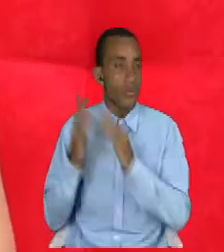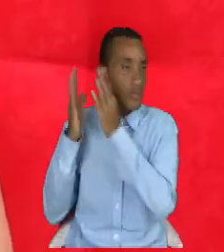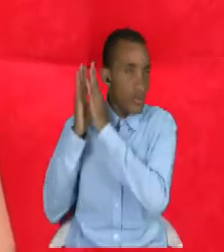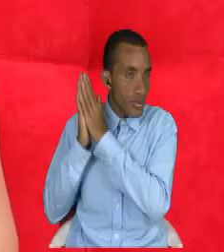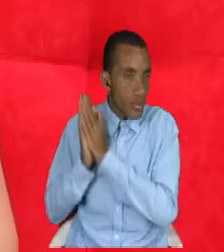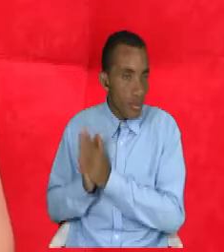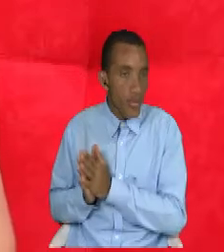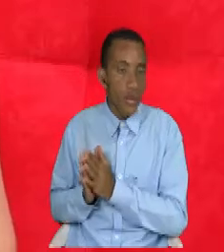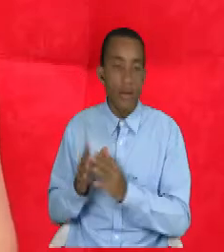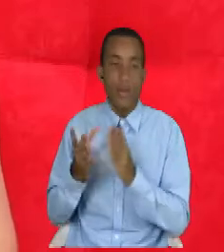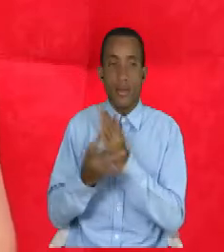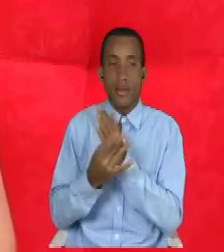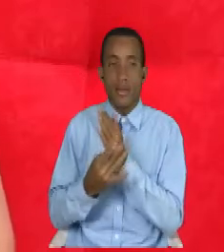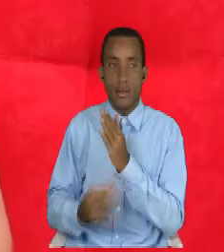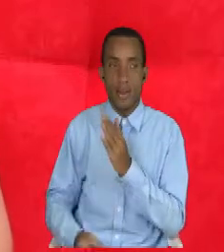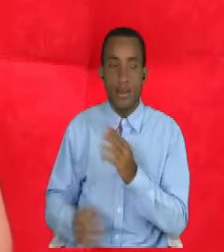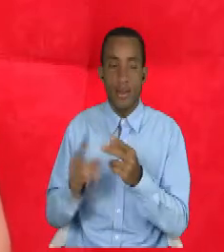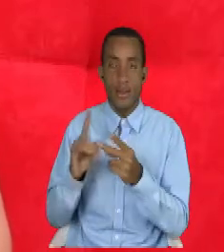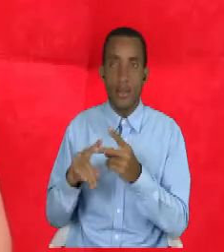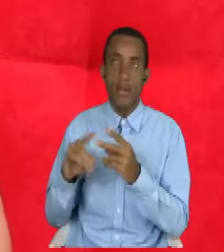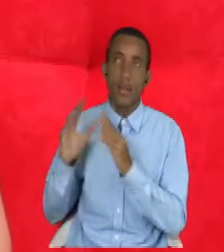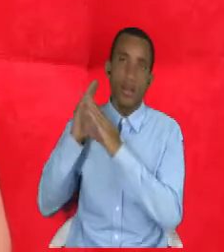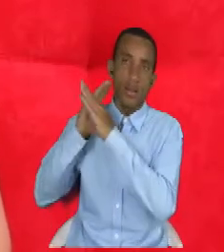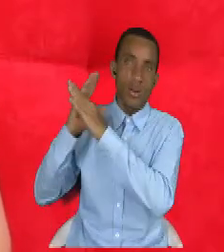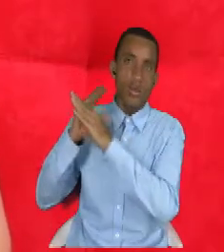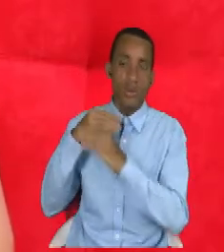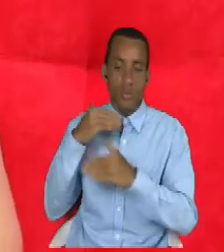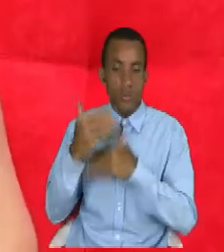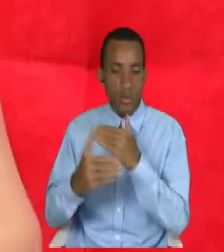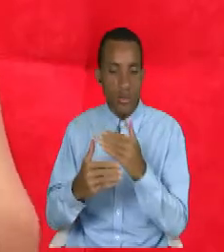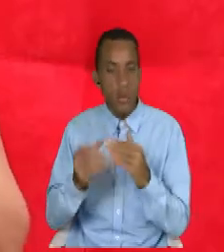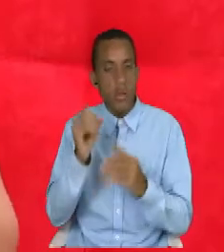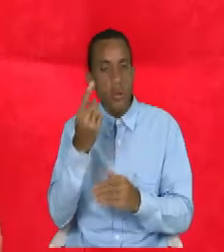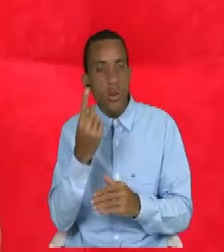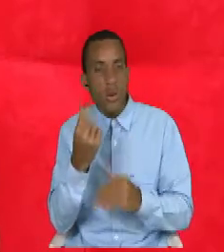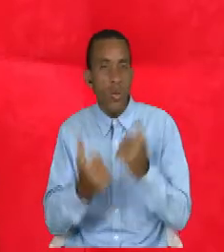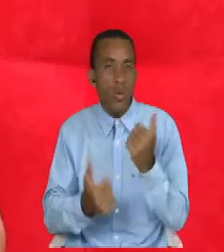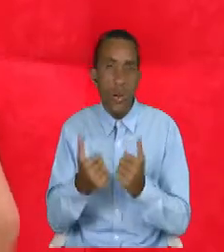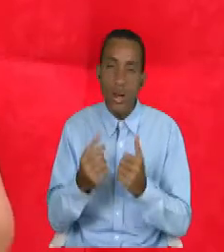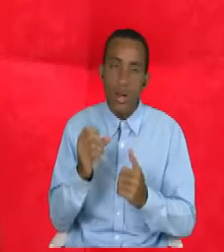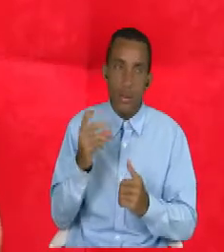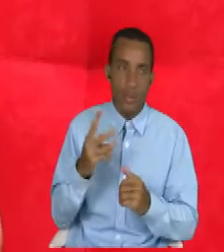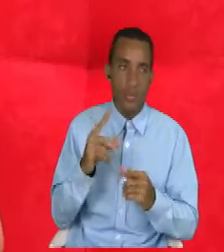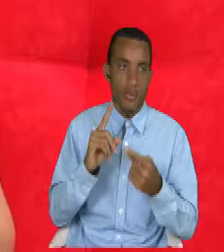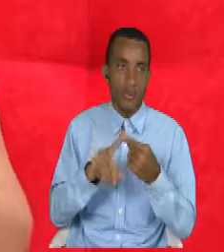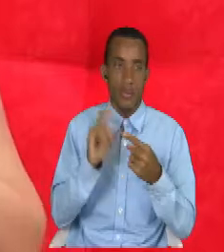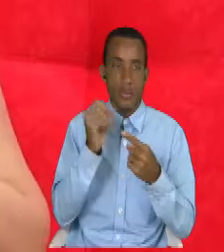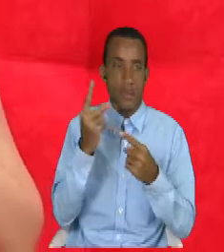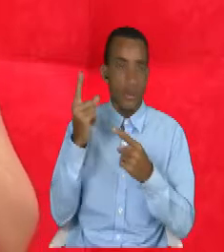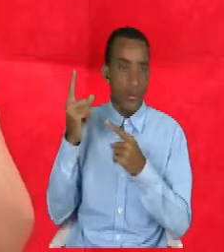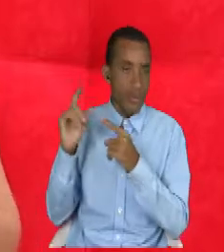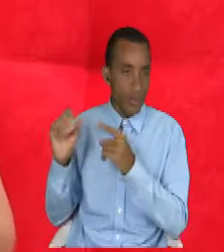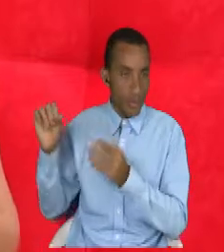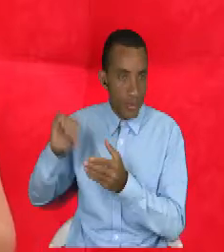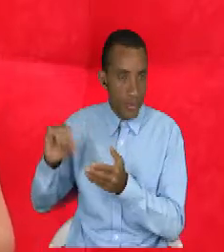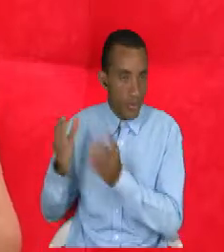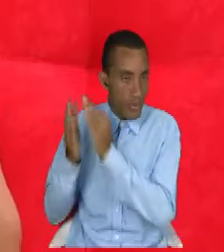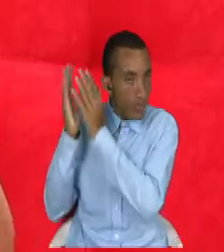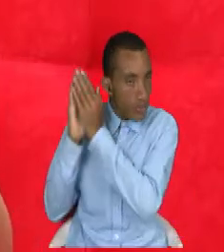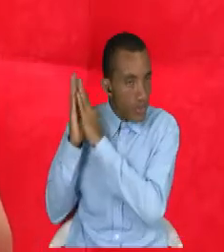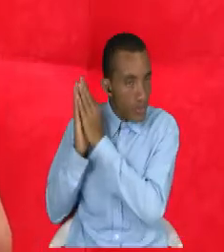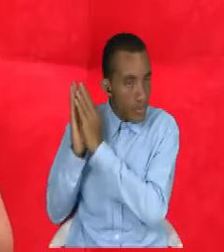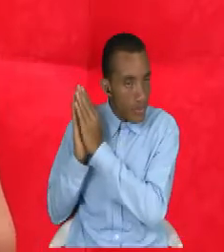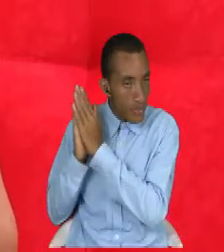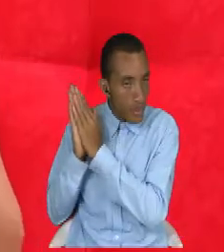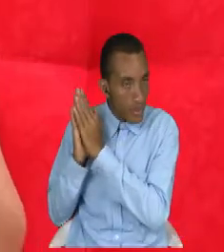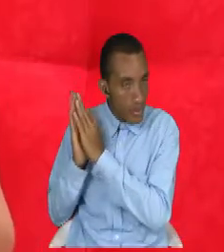está también el bloqueador como es el paso a paso utilizarlo ok es lo primero es el champú el champú lo vamos a aplicar